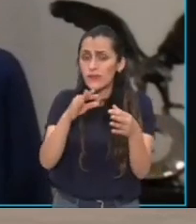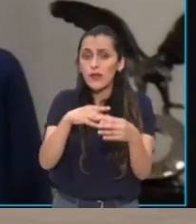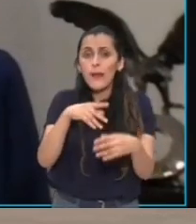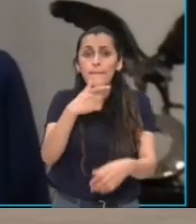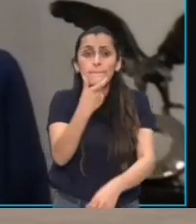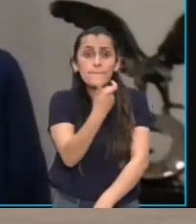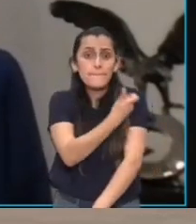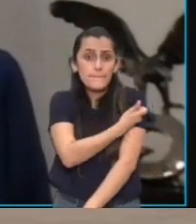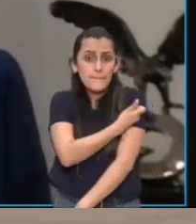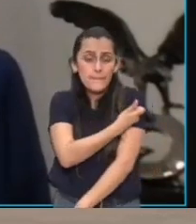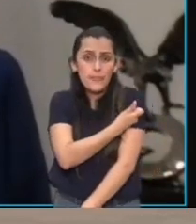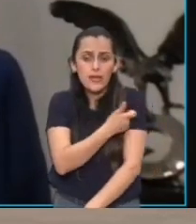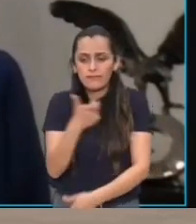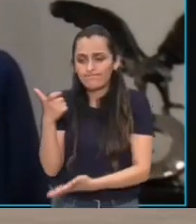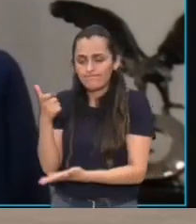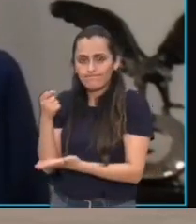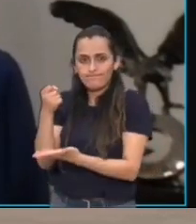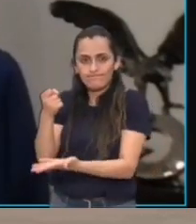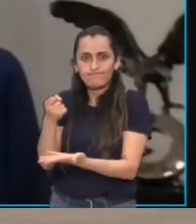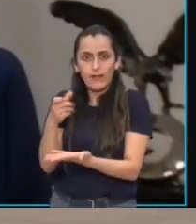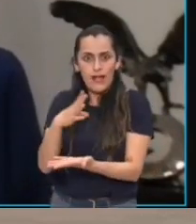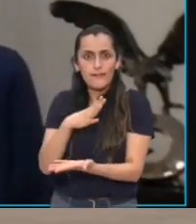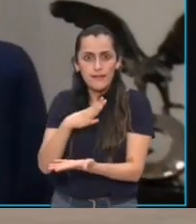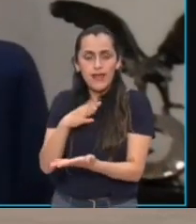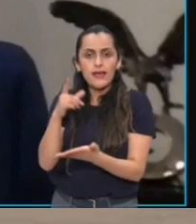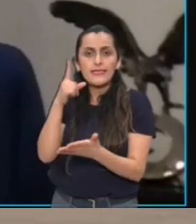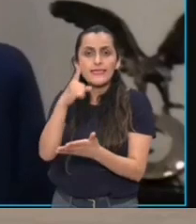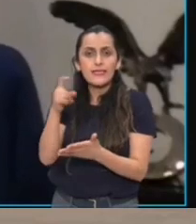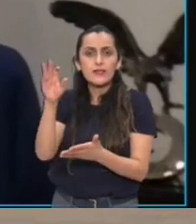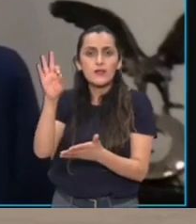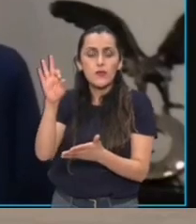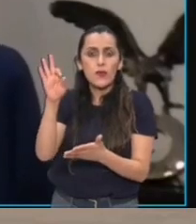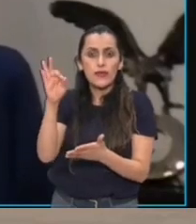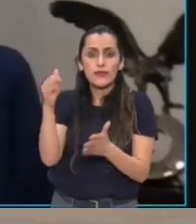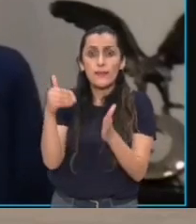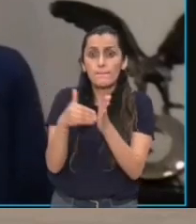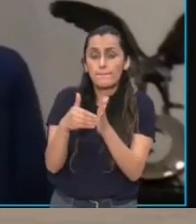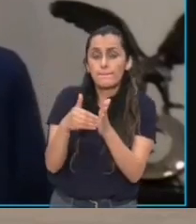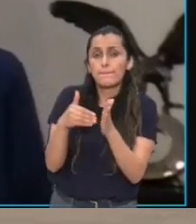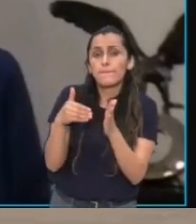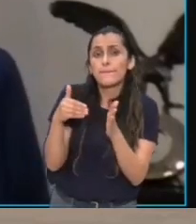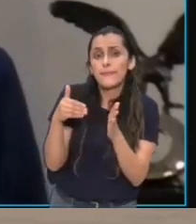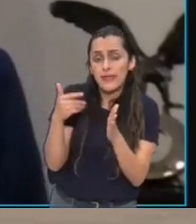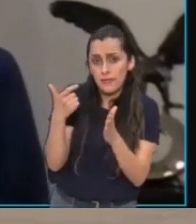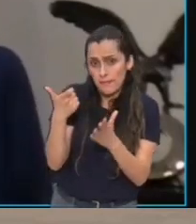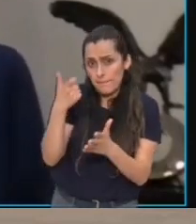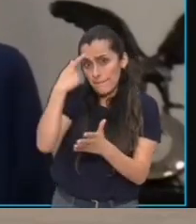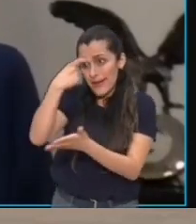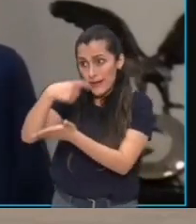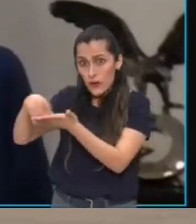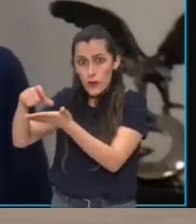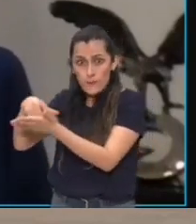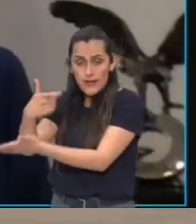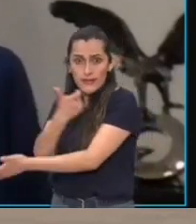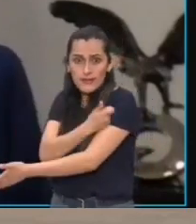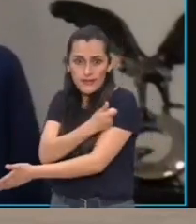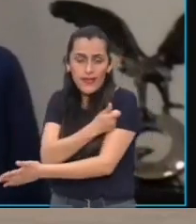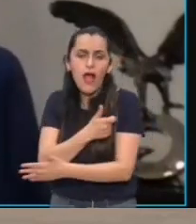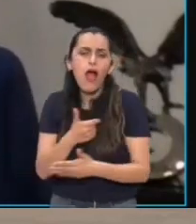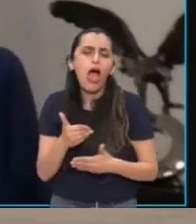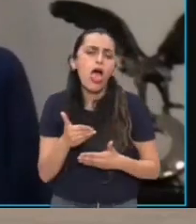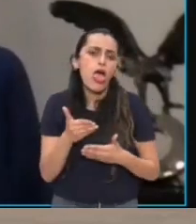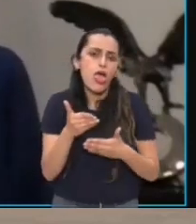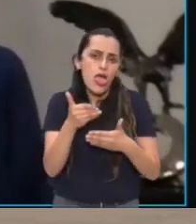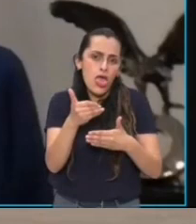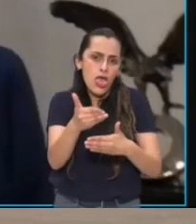Habiendo 140 mil millones de pesos a disposición, solamente se ocupaban 30 mil y se compró a destiempo, se estaba vacunando a destiempo, y